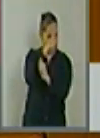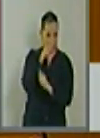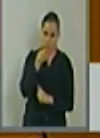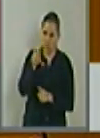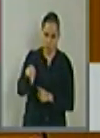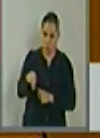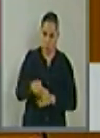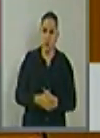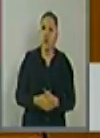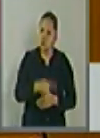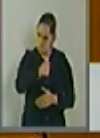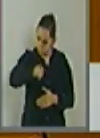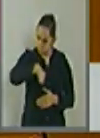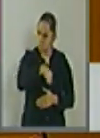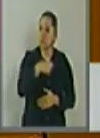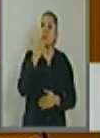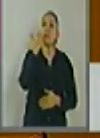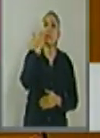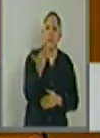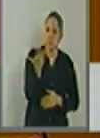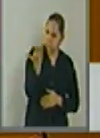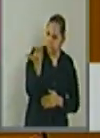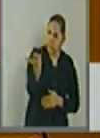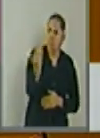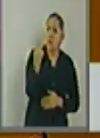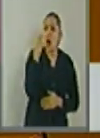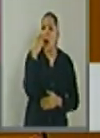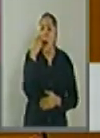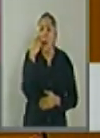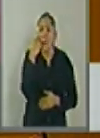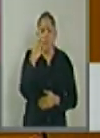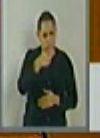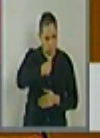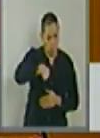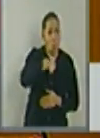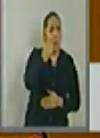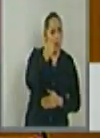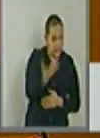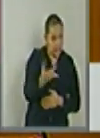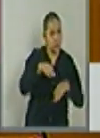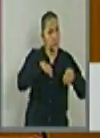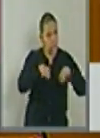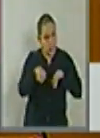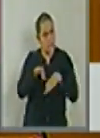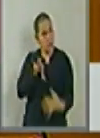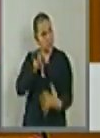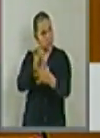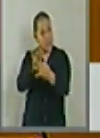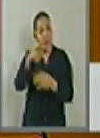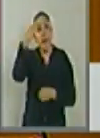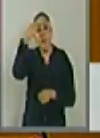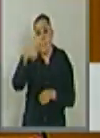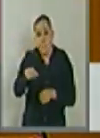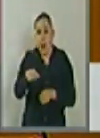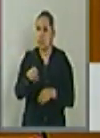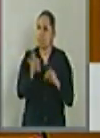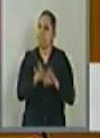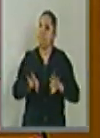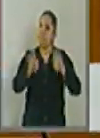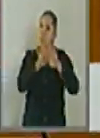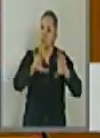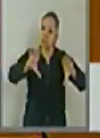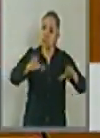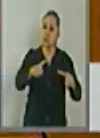Estaremos desde luego nosotros exigiendo y trabajando por una democratización a fondo del poder público para